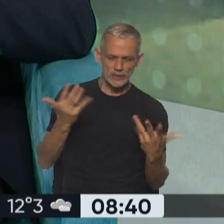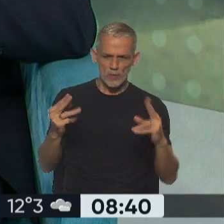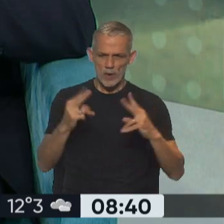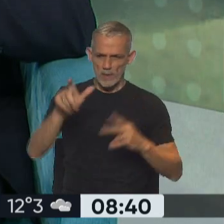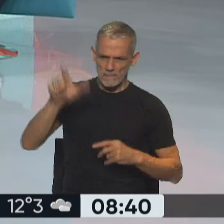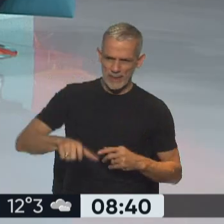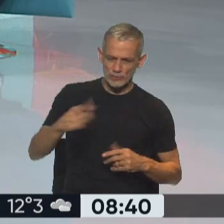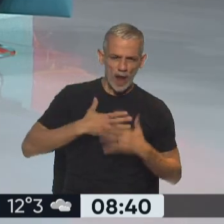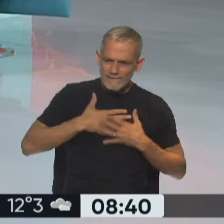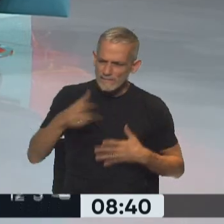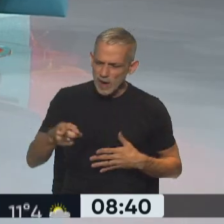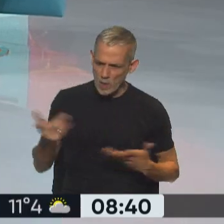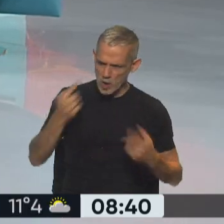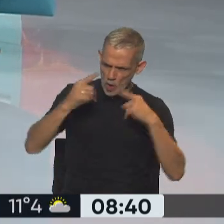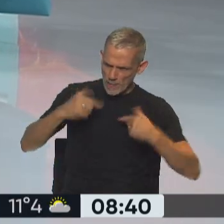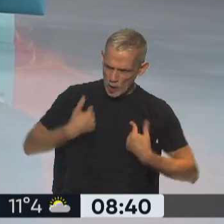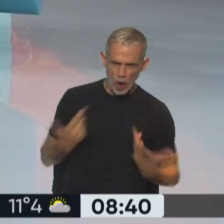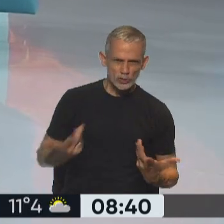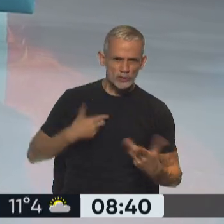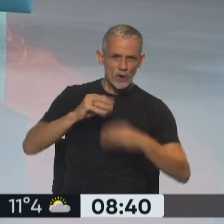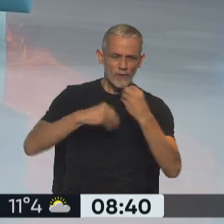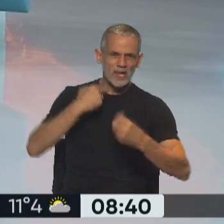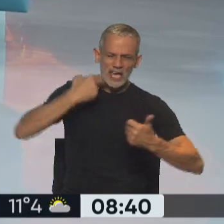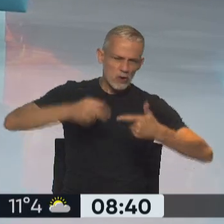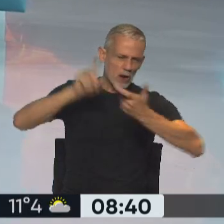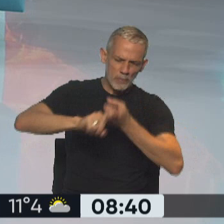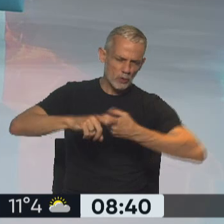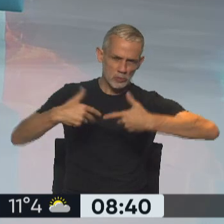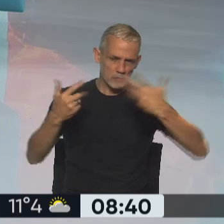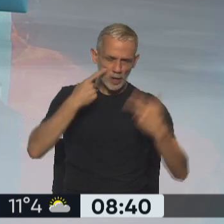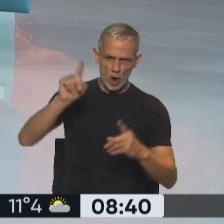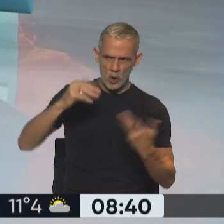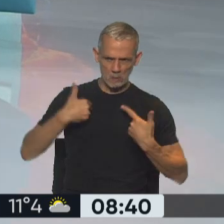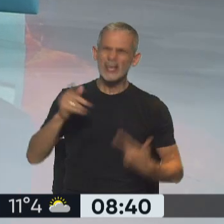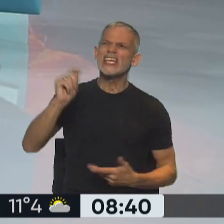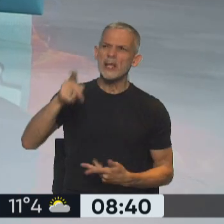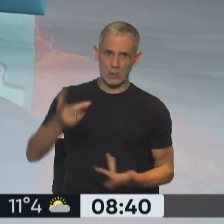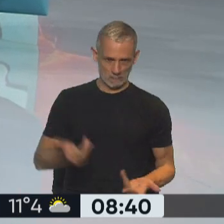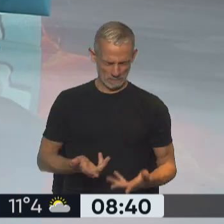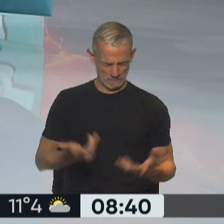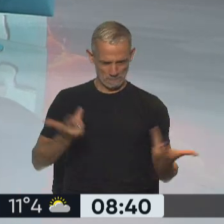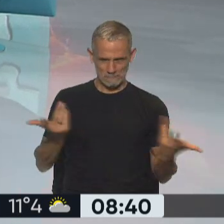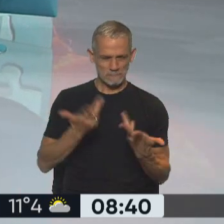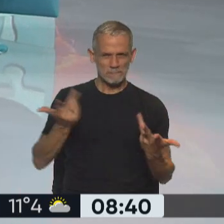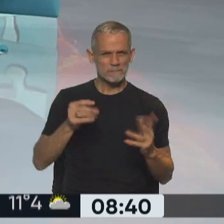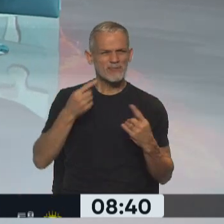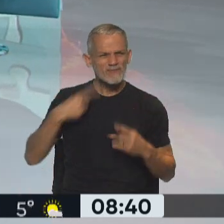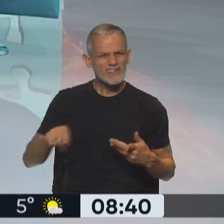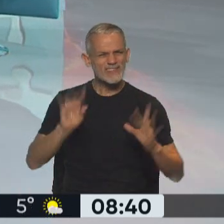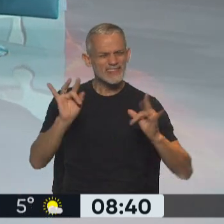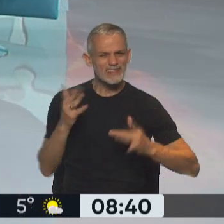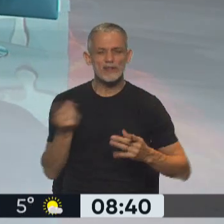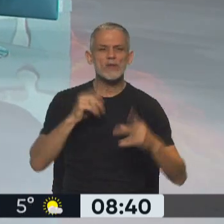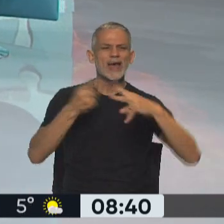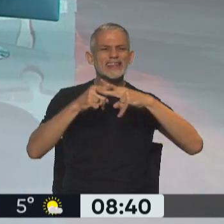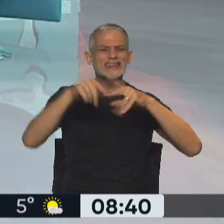que la persona que uno quiere ya no lo reconoce, claro, como familiar, como esposo, como hijo, como sobrino. ¿Y qué pasa básicamente con estos talleres